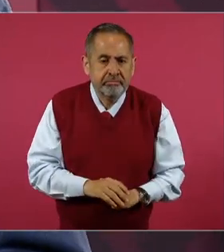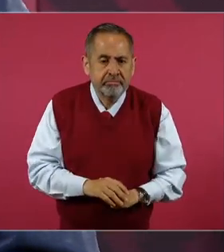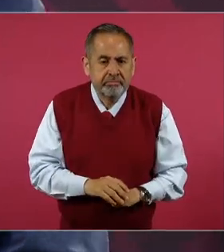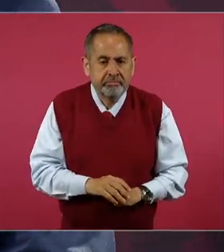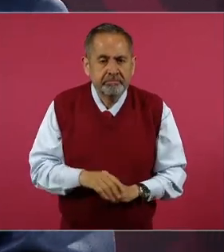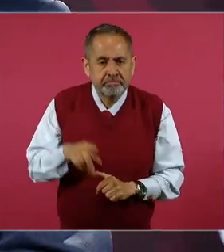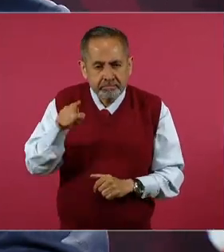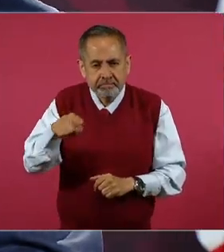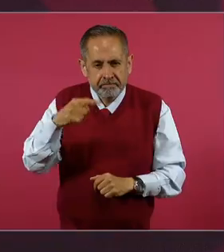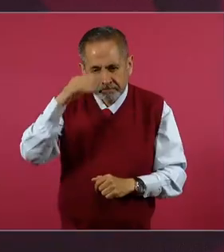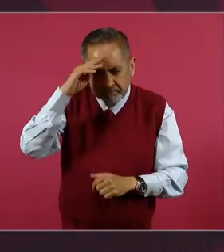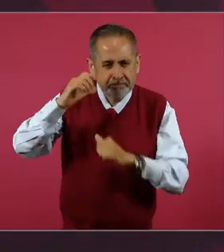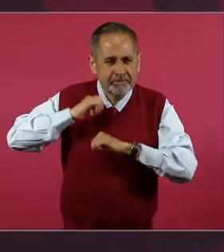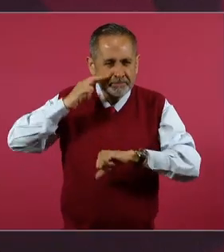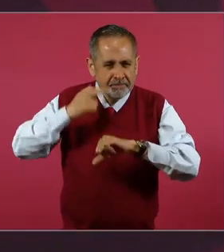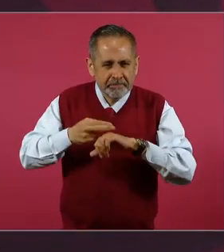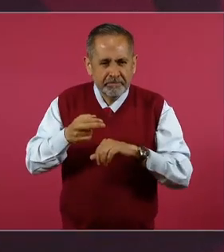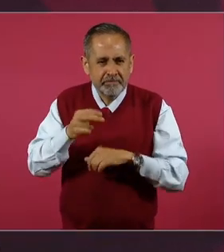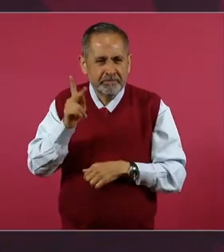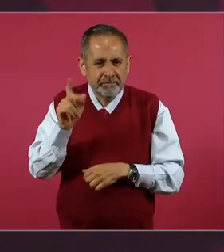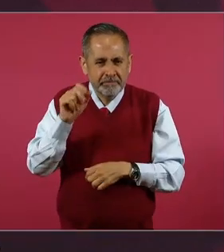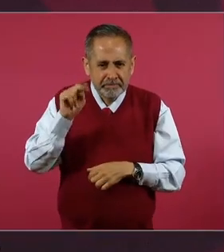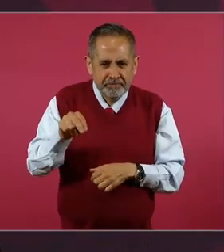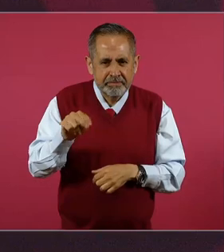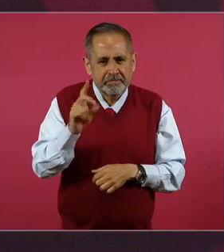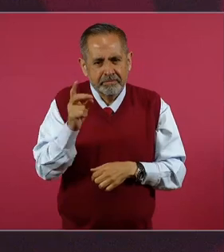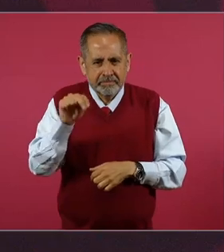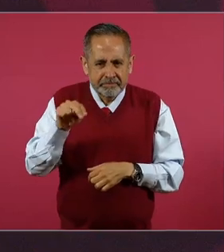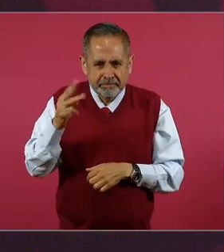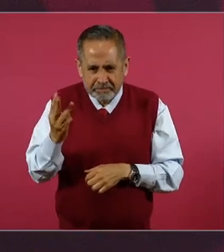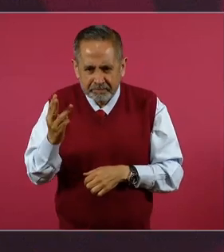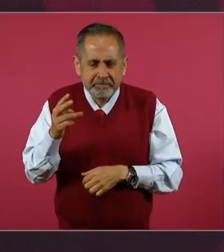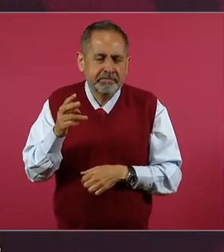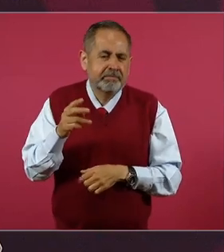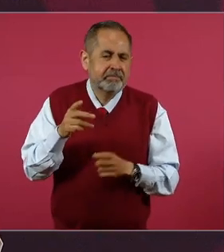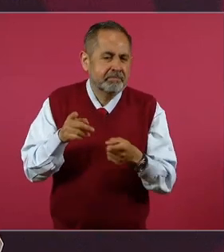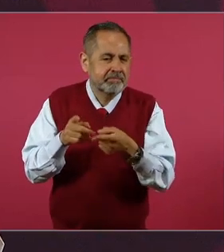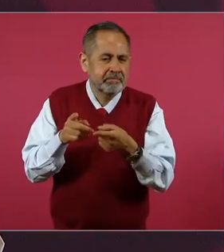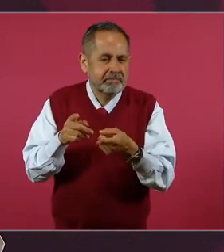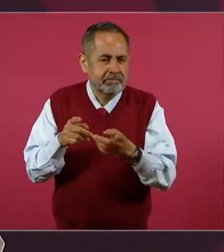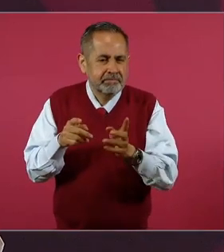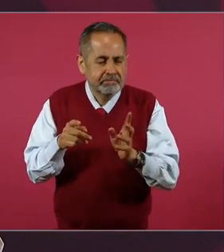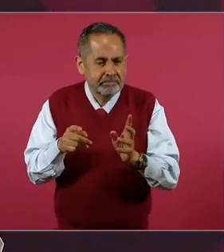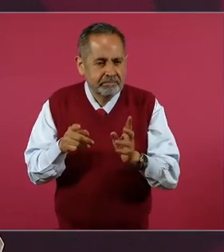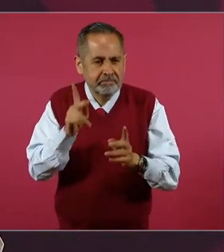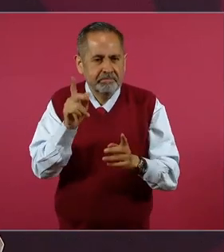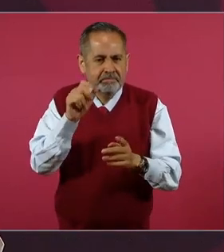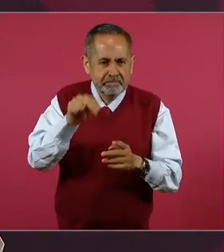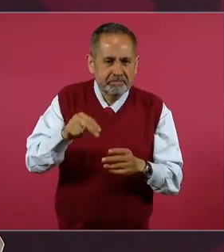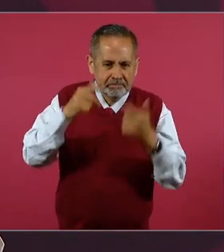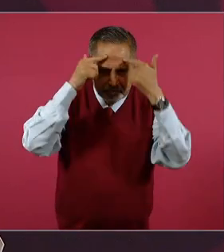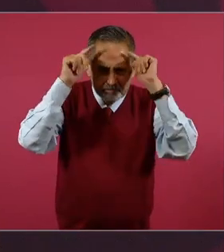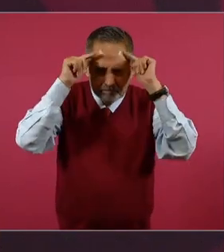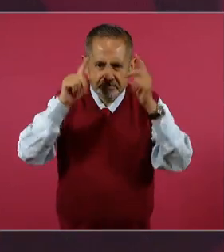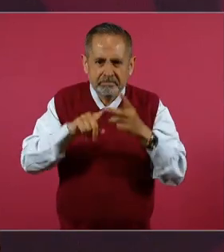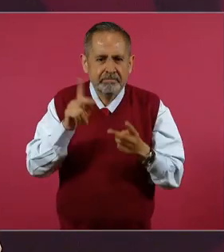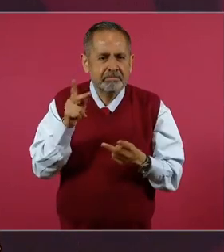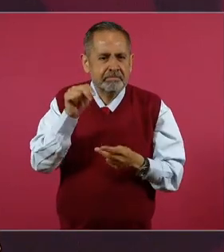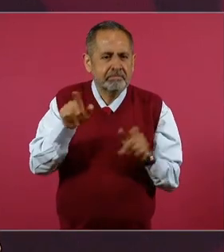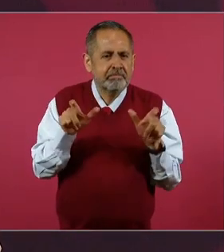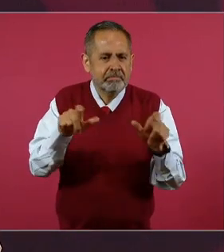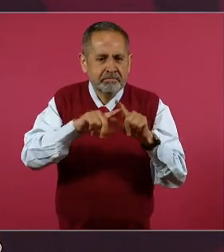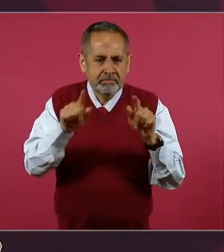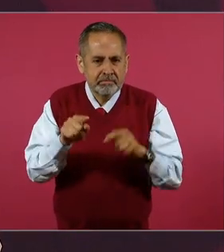los planes, el plan DN3, el plan Marina, el plan Guardia